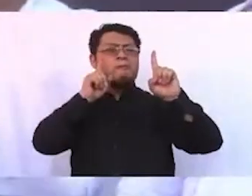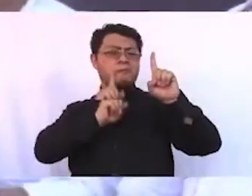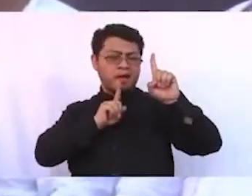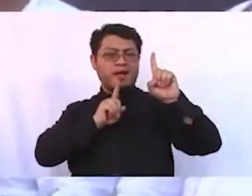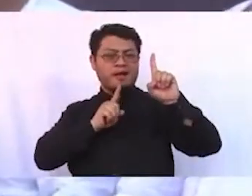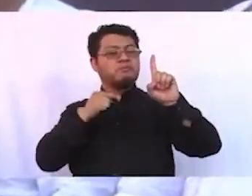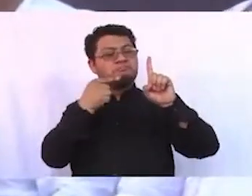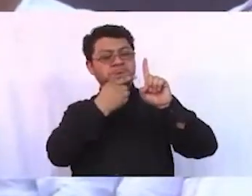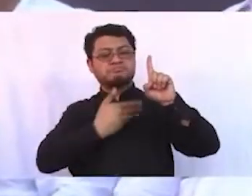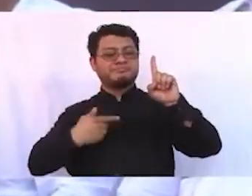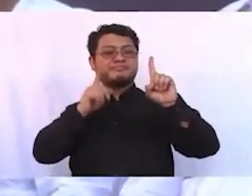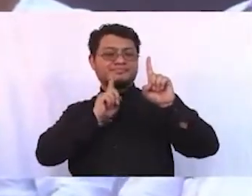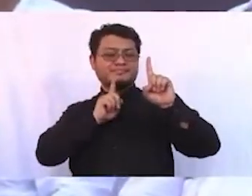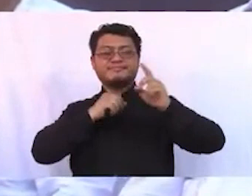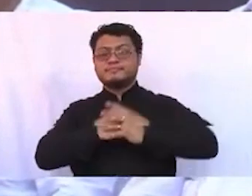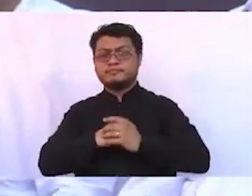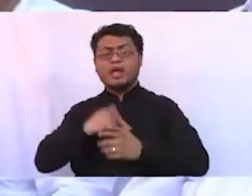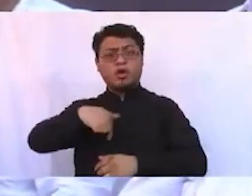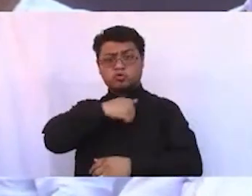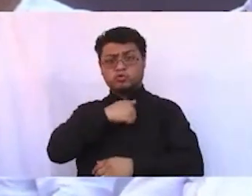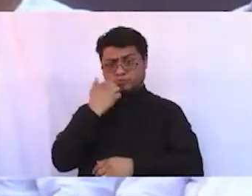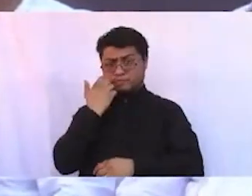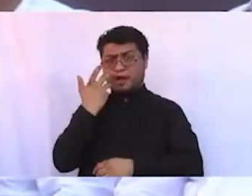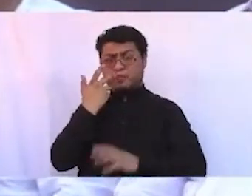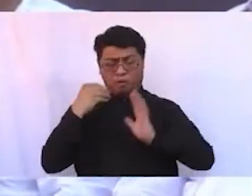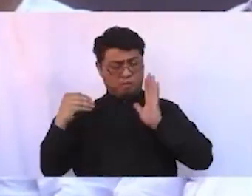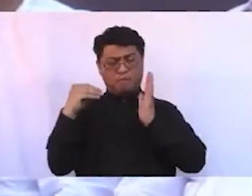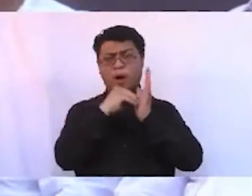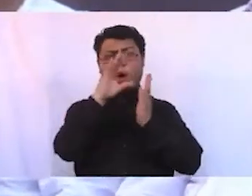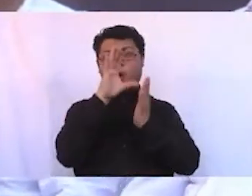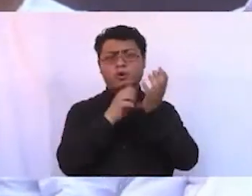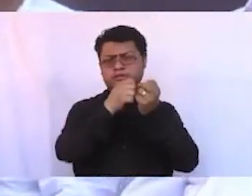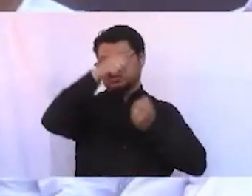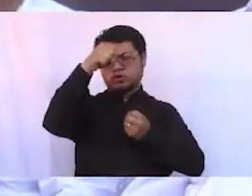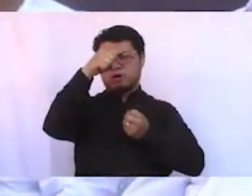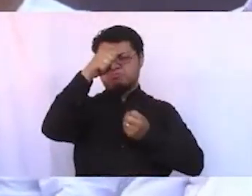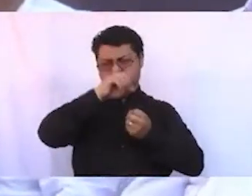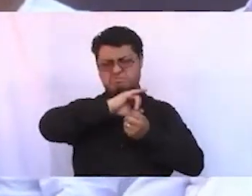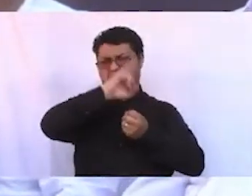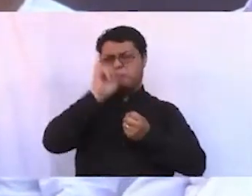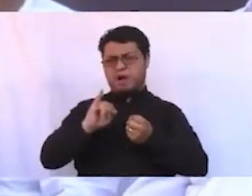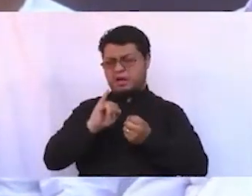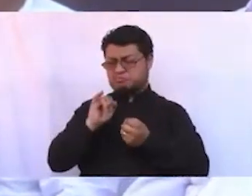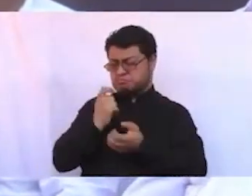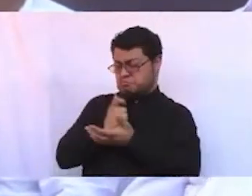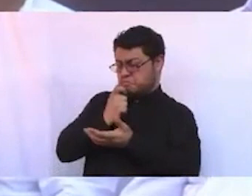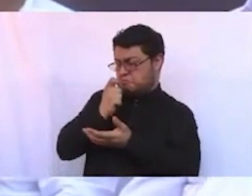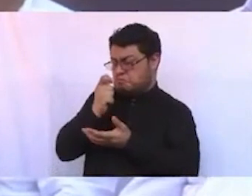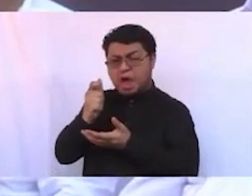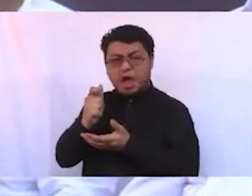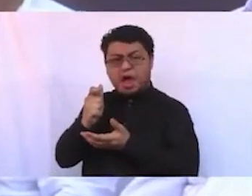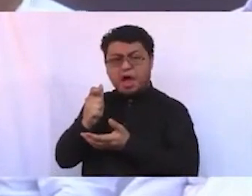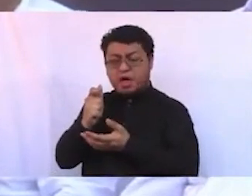que quede en la Constitución que nunca más habrá salarios de hambre en México